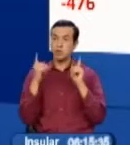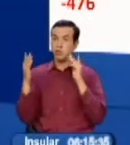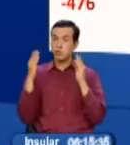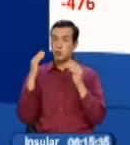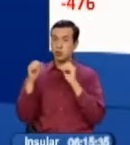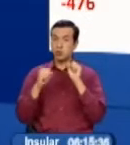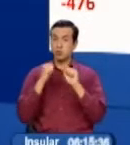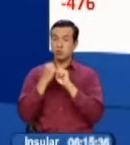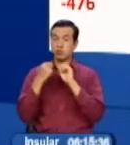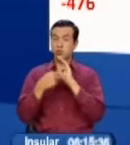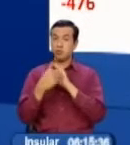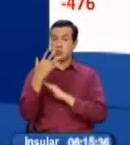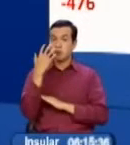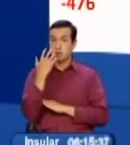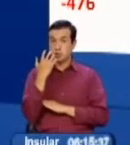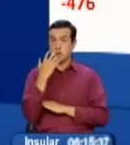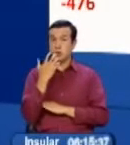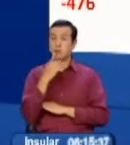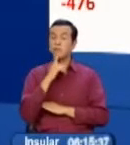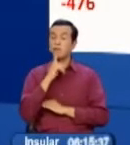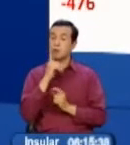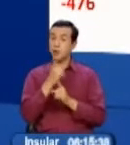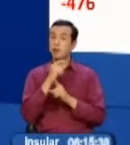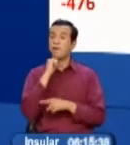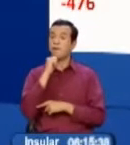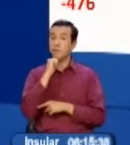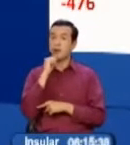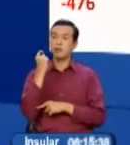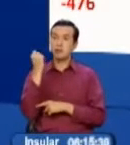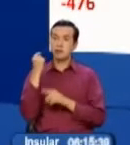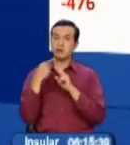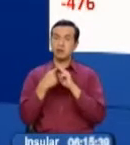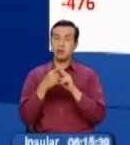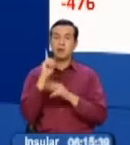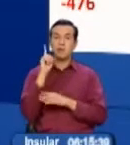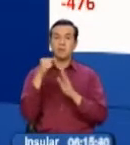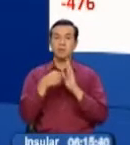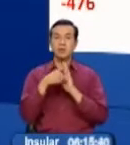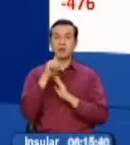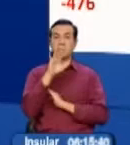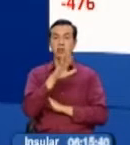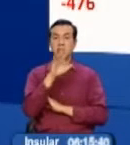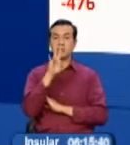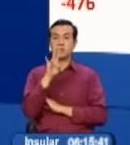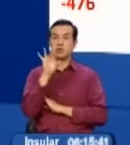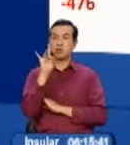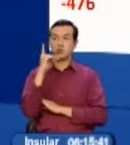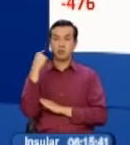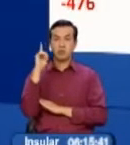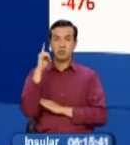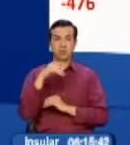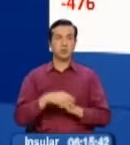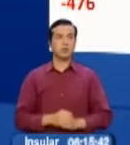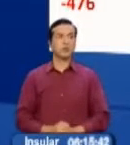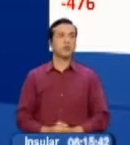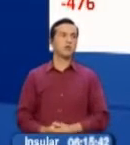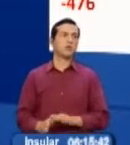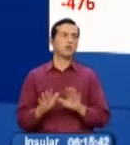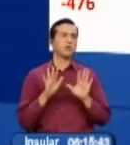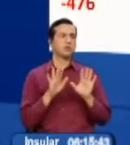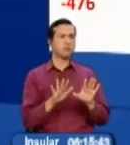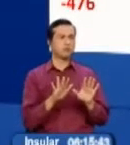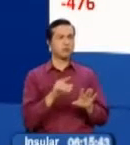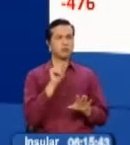comparación del 2015, todavía nos falta aumentar 1.578 millones. Ahora, pero aquí te paro un